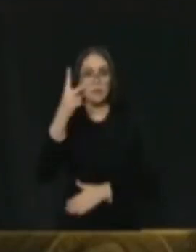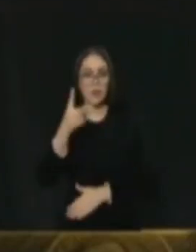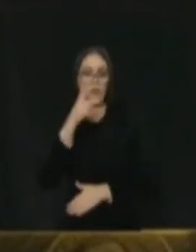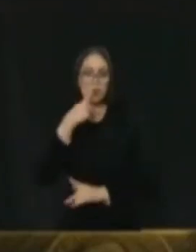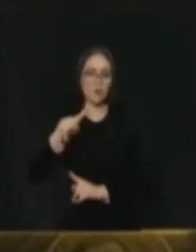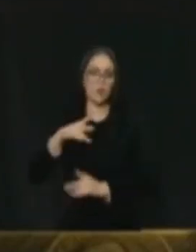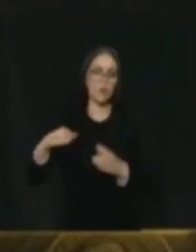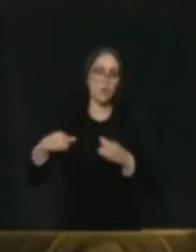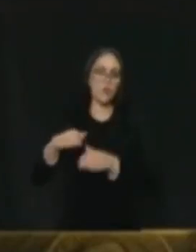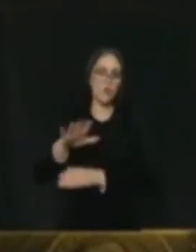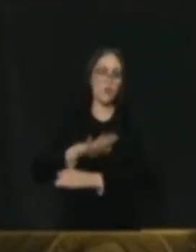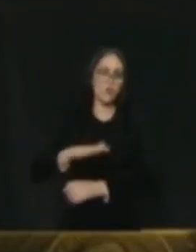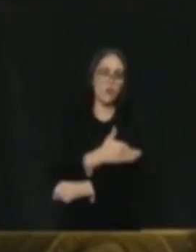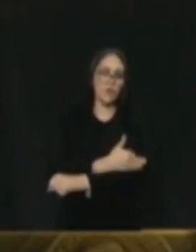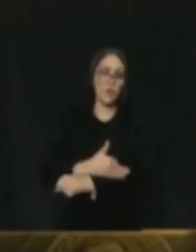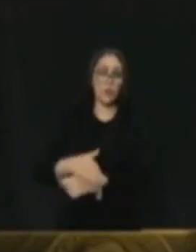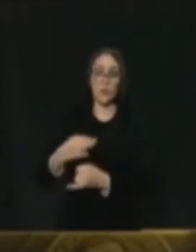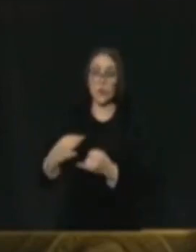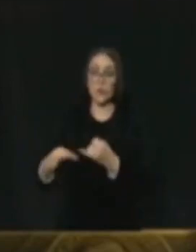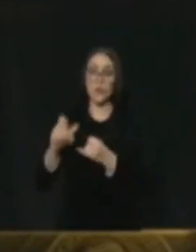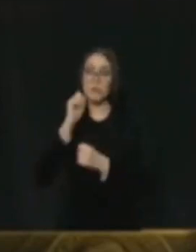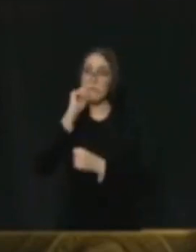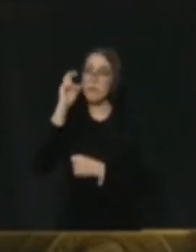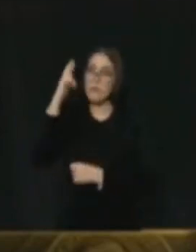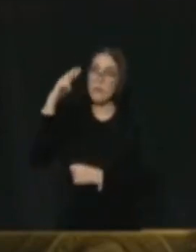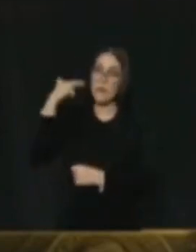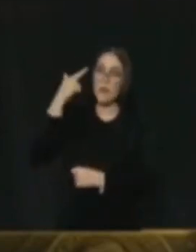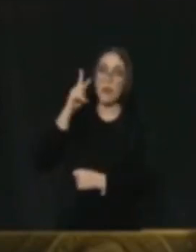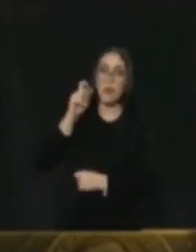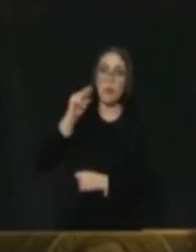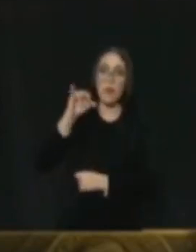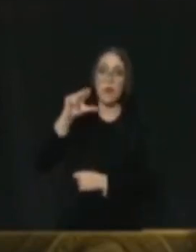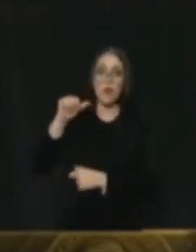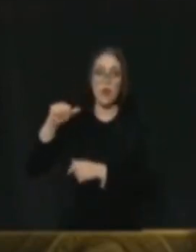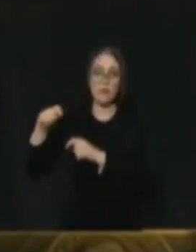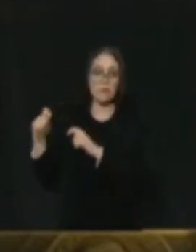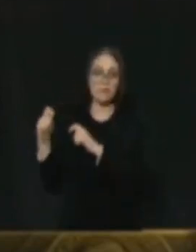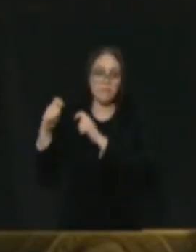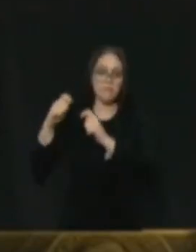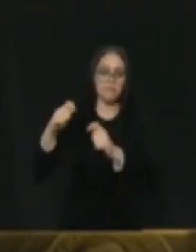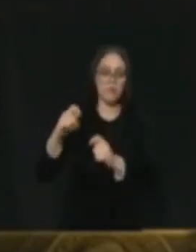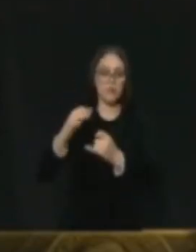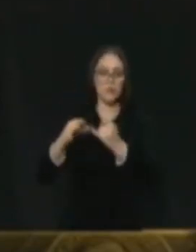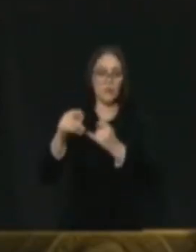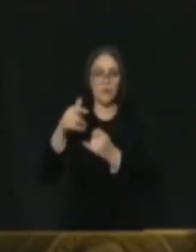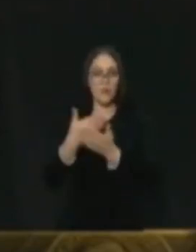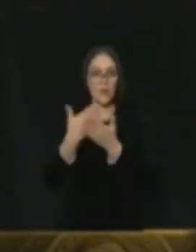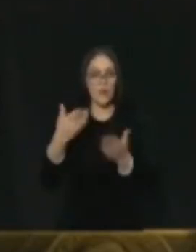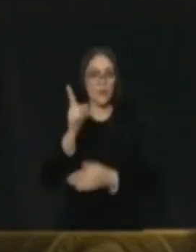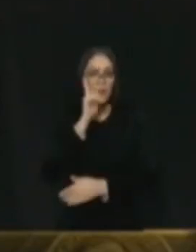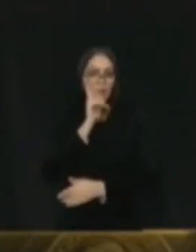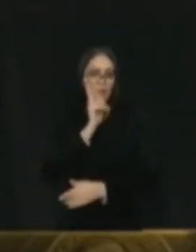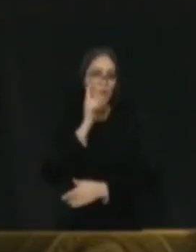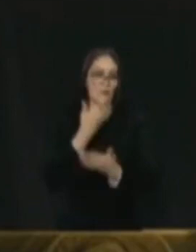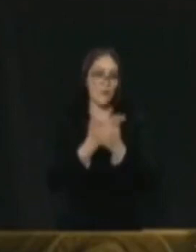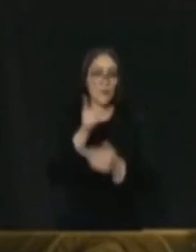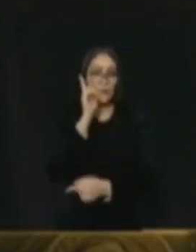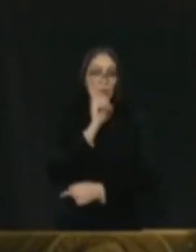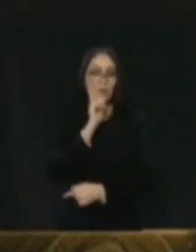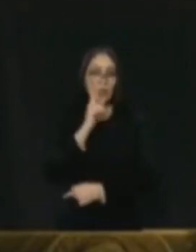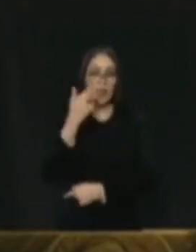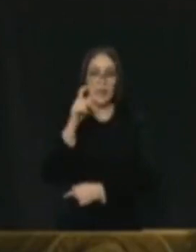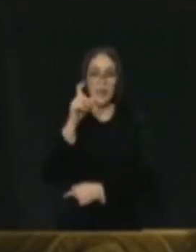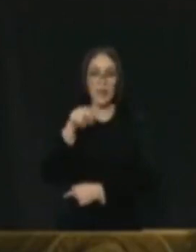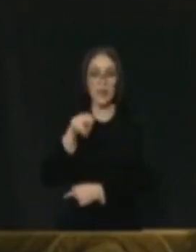familia formada por el último descendiente del rey de Polonia y una distinguida mujer mexicana. Helen Elizabeth Poniatowska